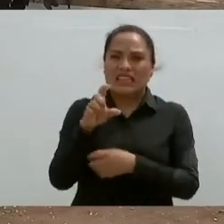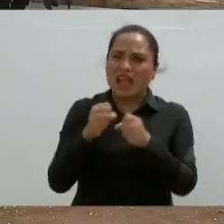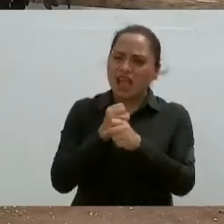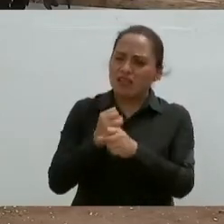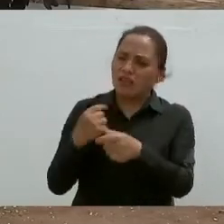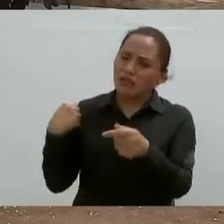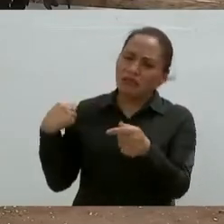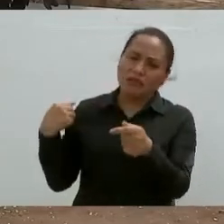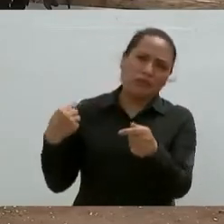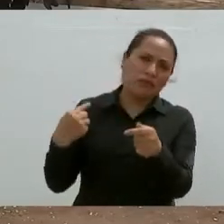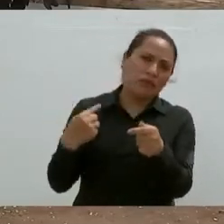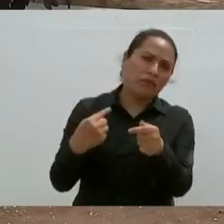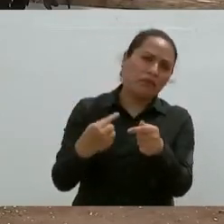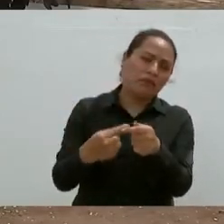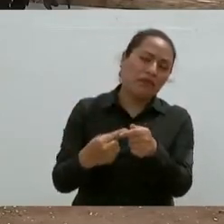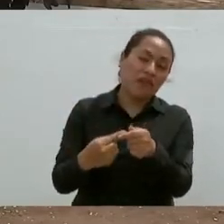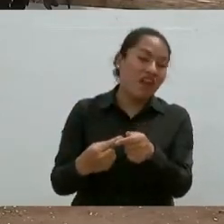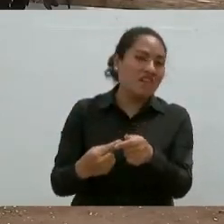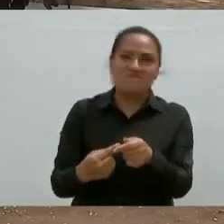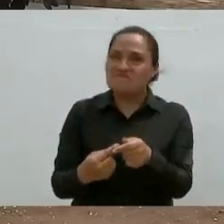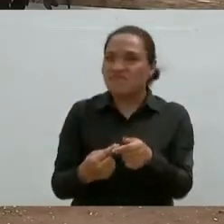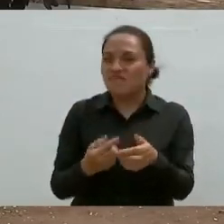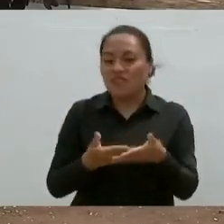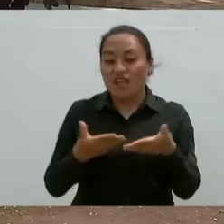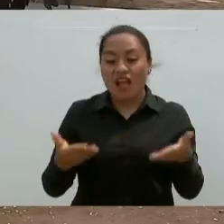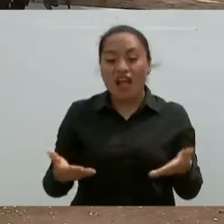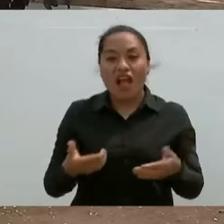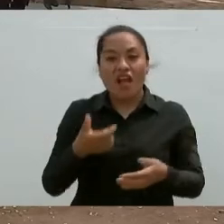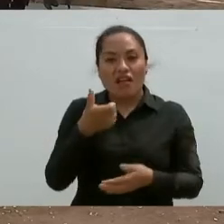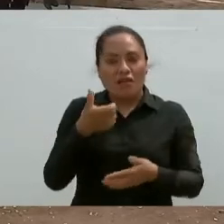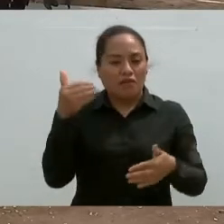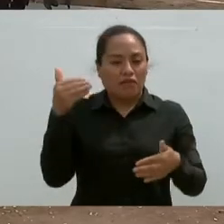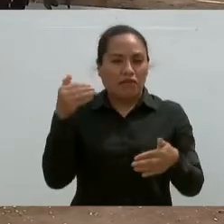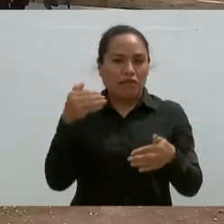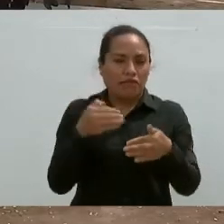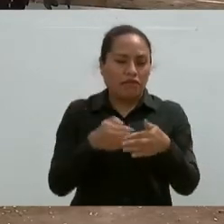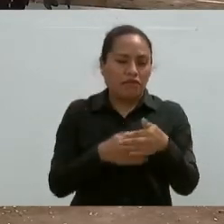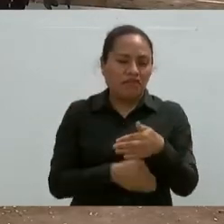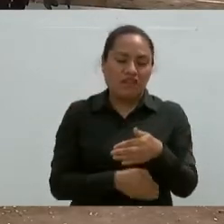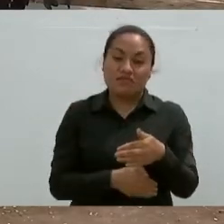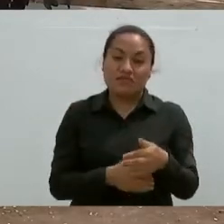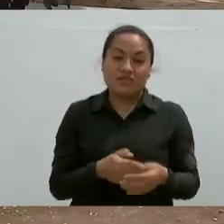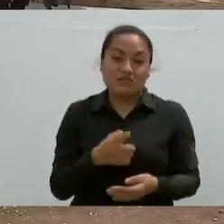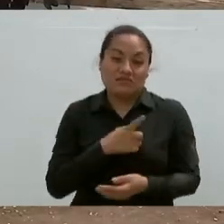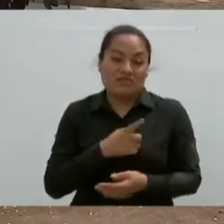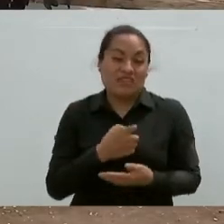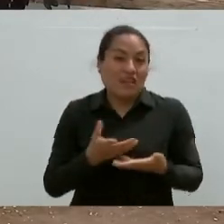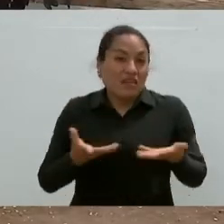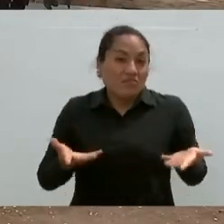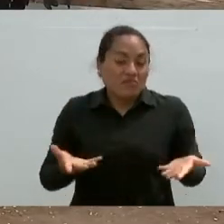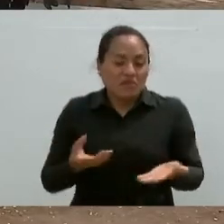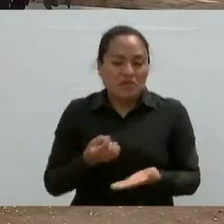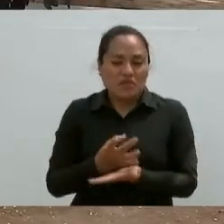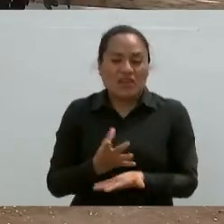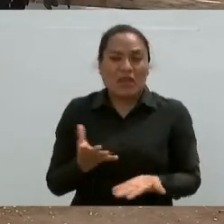años, porque esta crisis económica solo se